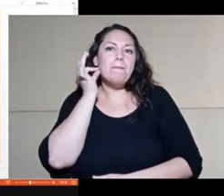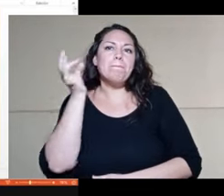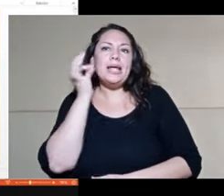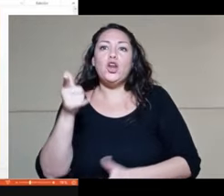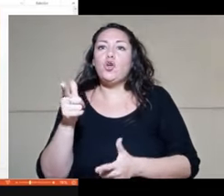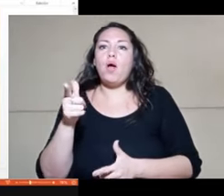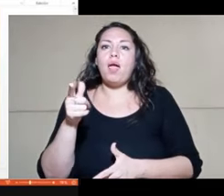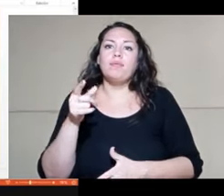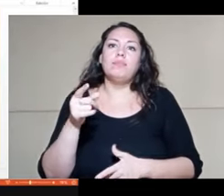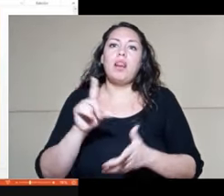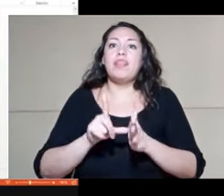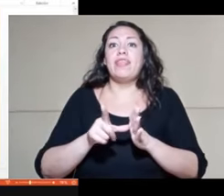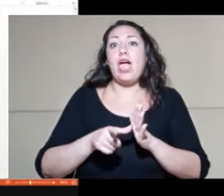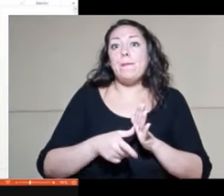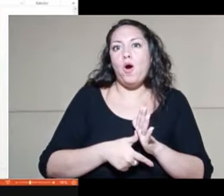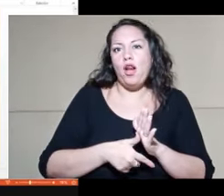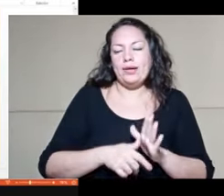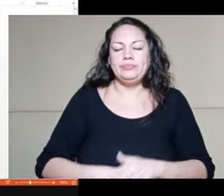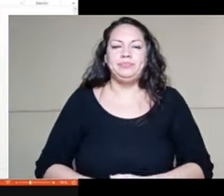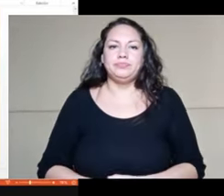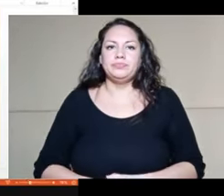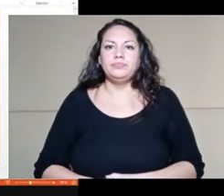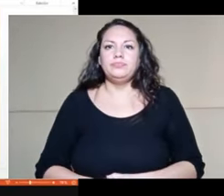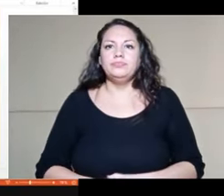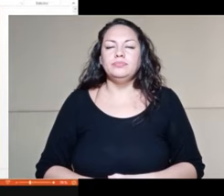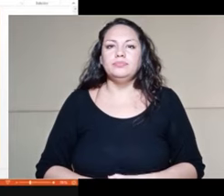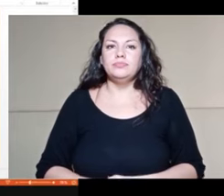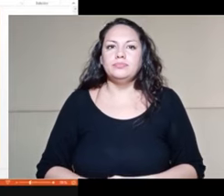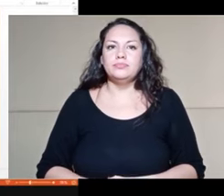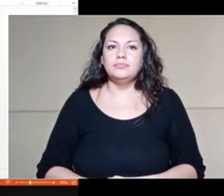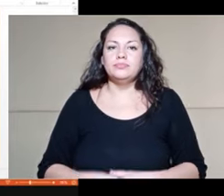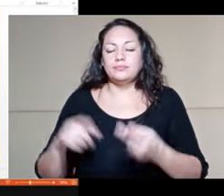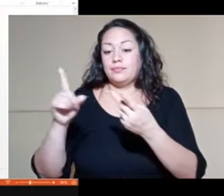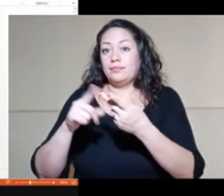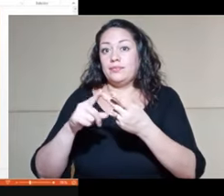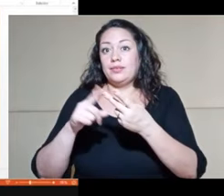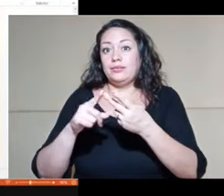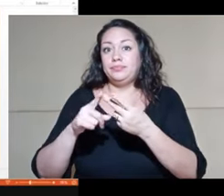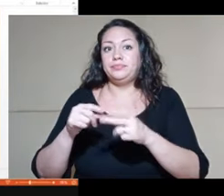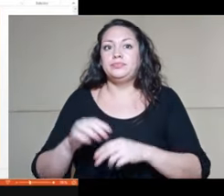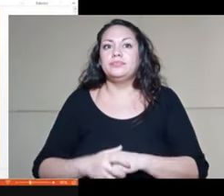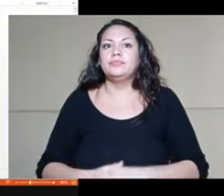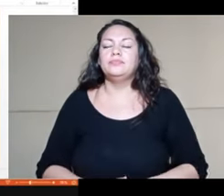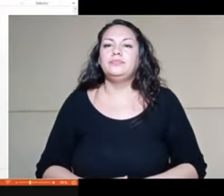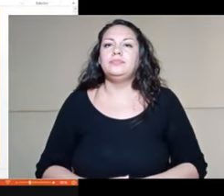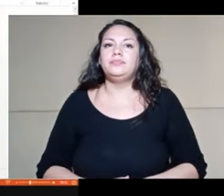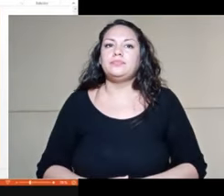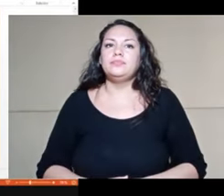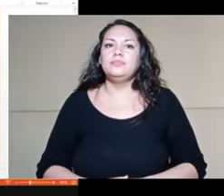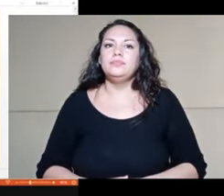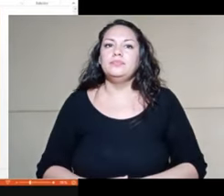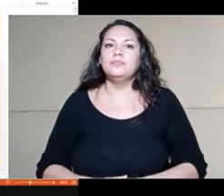la piel que no tiene pelo. Entonces eso depende de los receptores. Y los otros, que